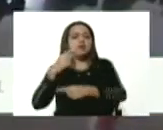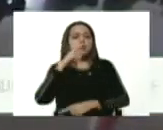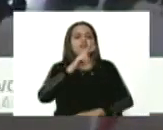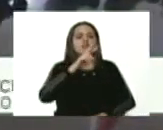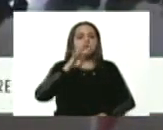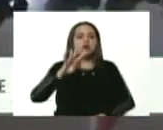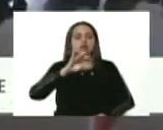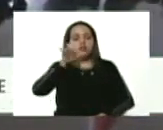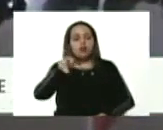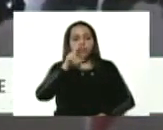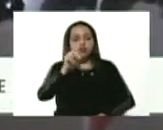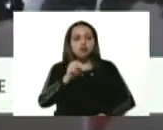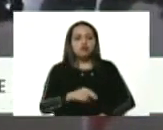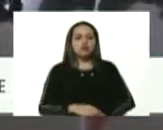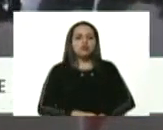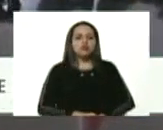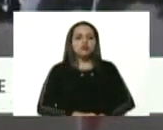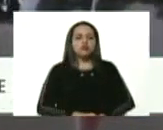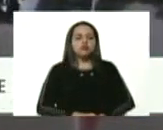victoria